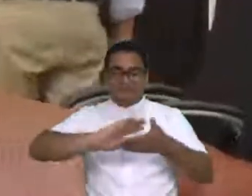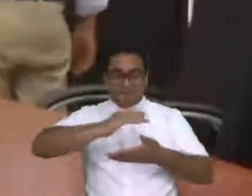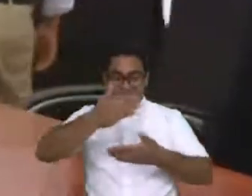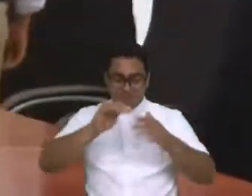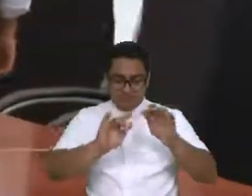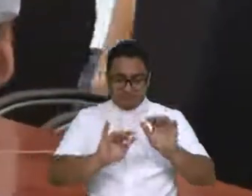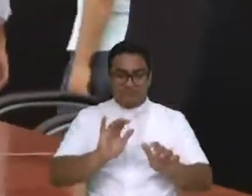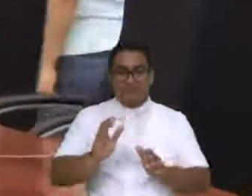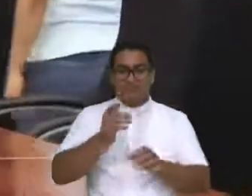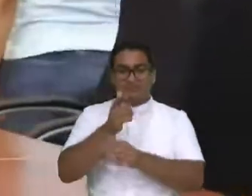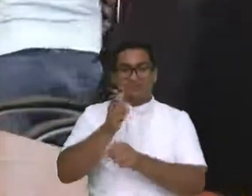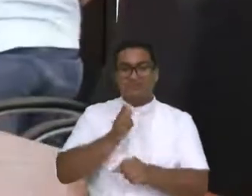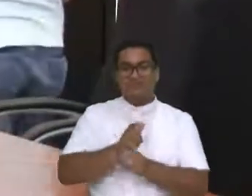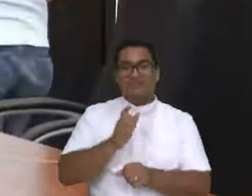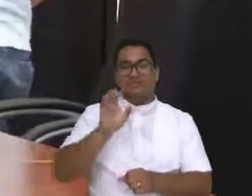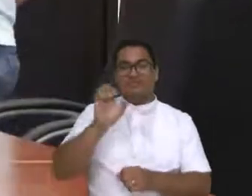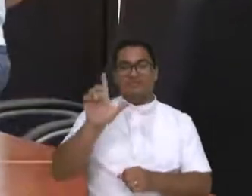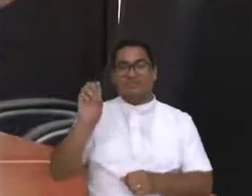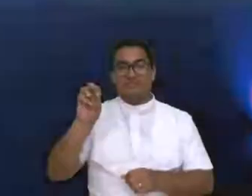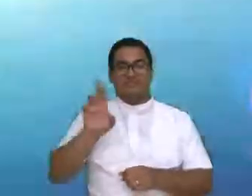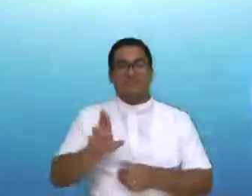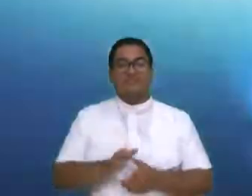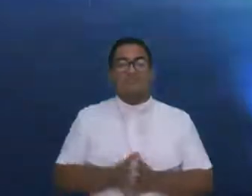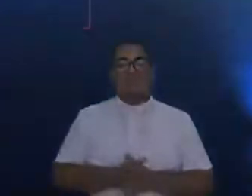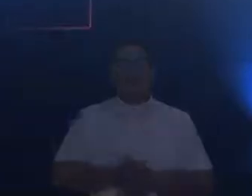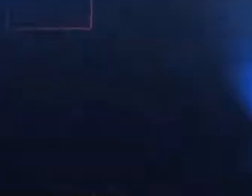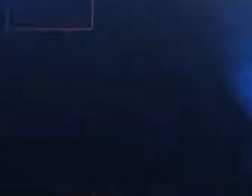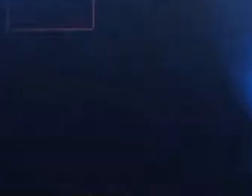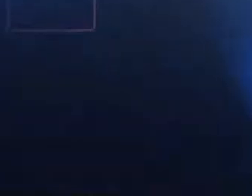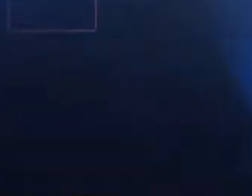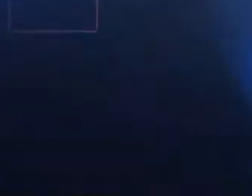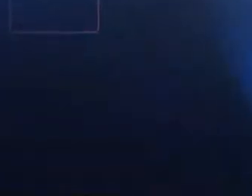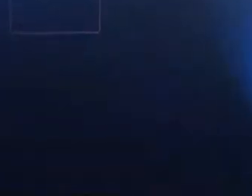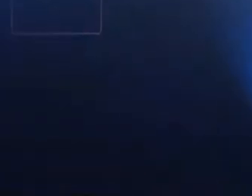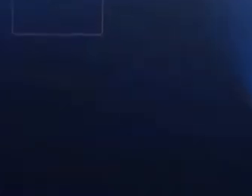Para el canal parlamentario, les informó Elmer Marcia.